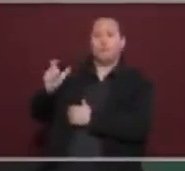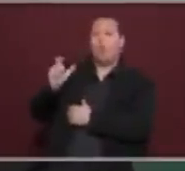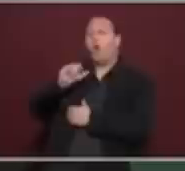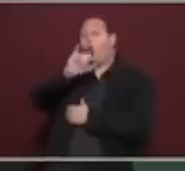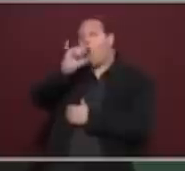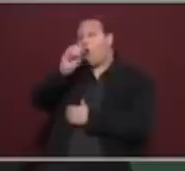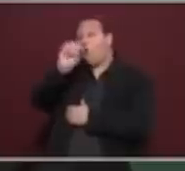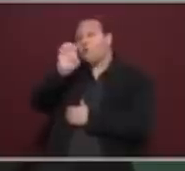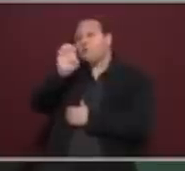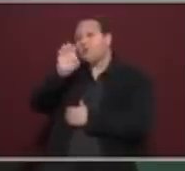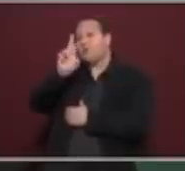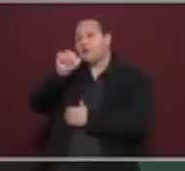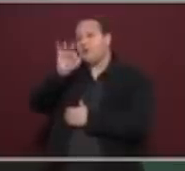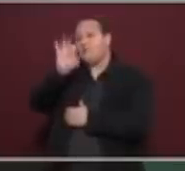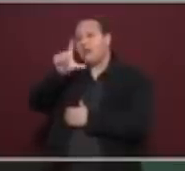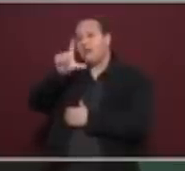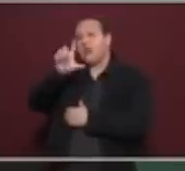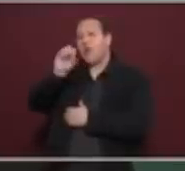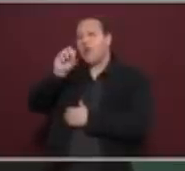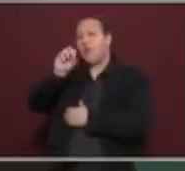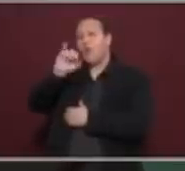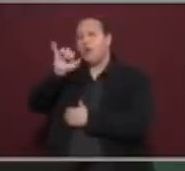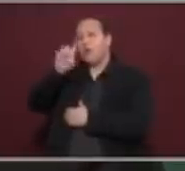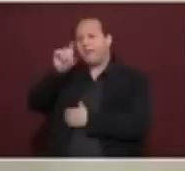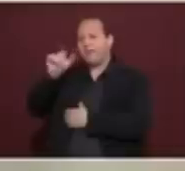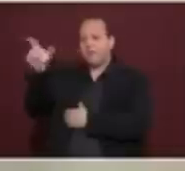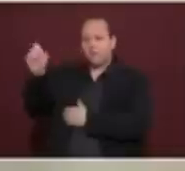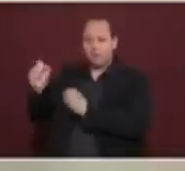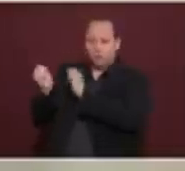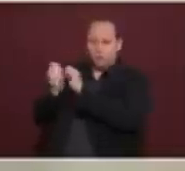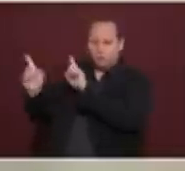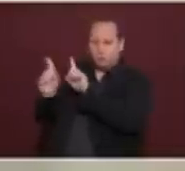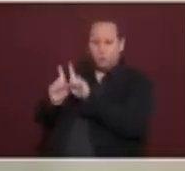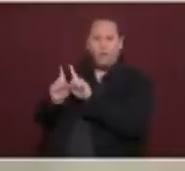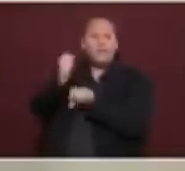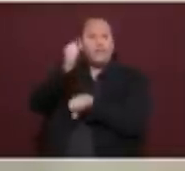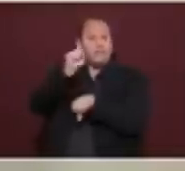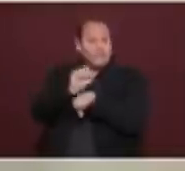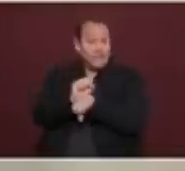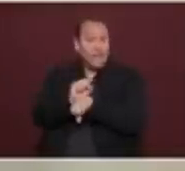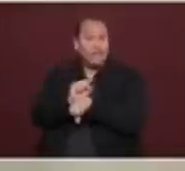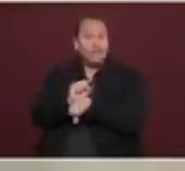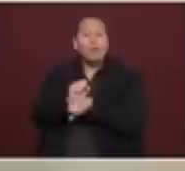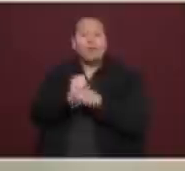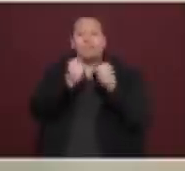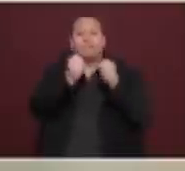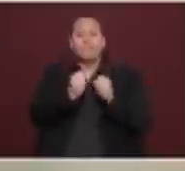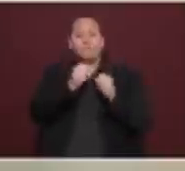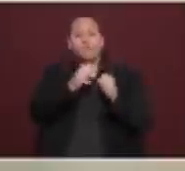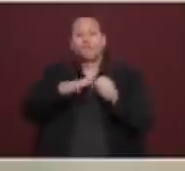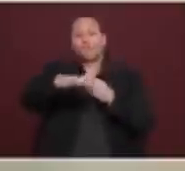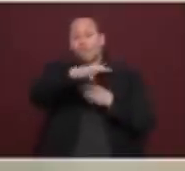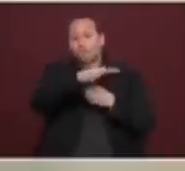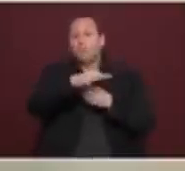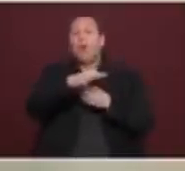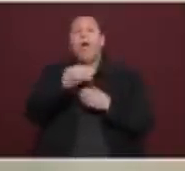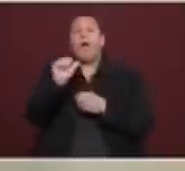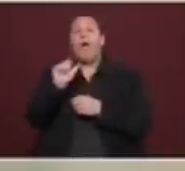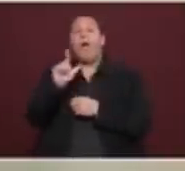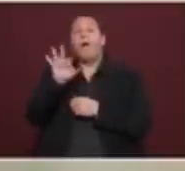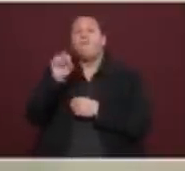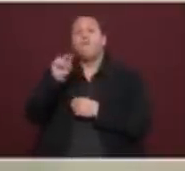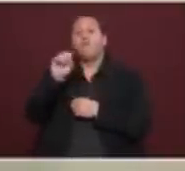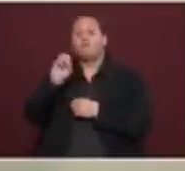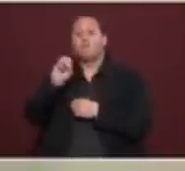ojeda me acompaña el secretario de seguridad pública alfonso durazo